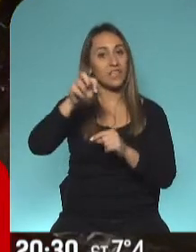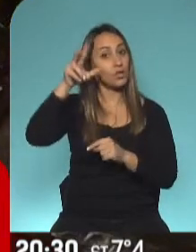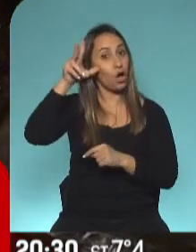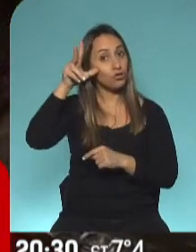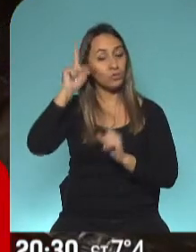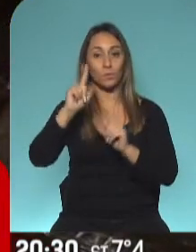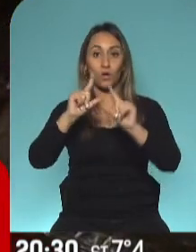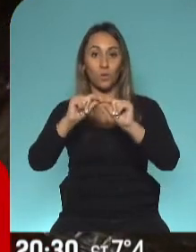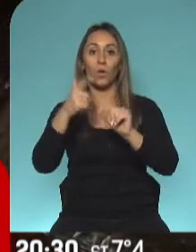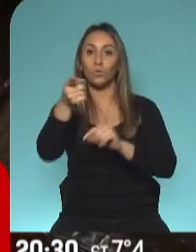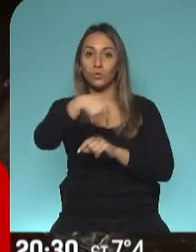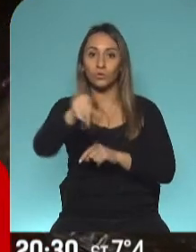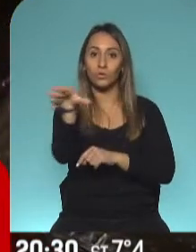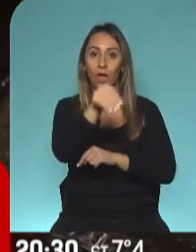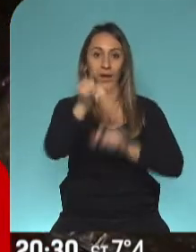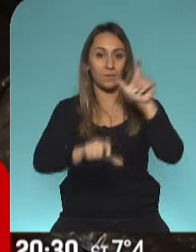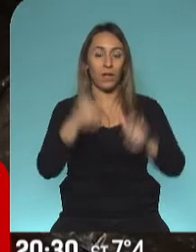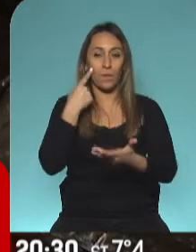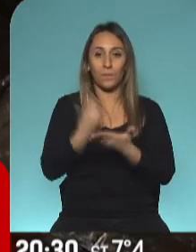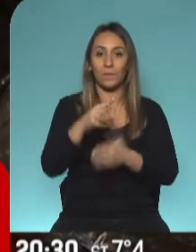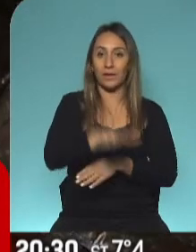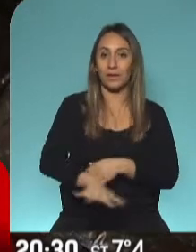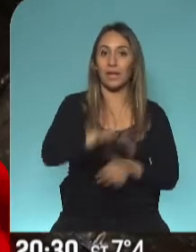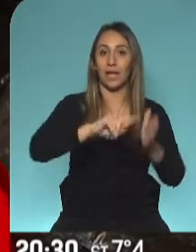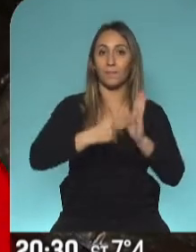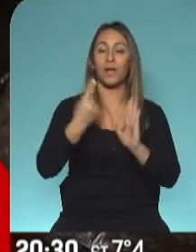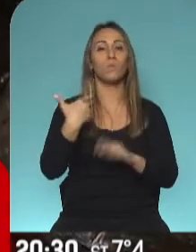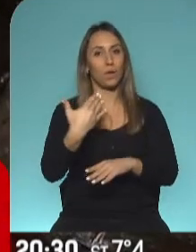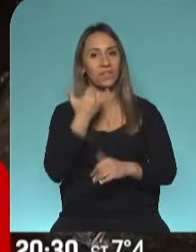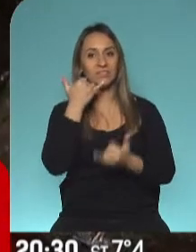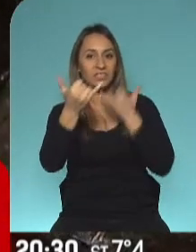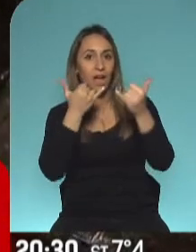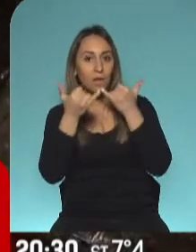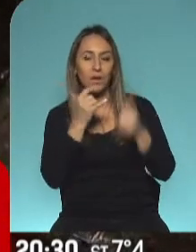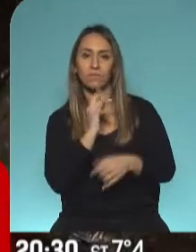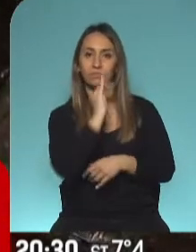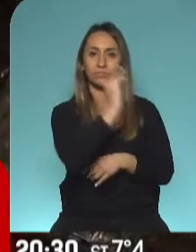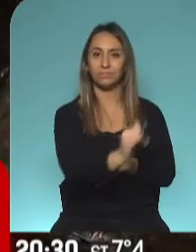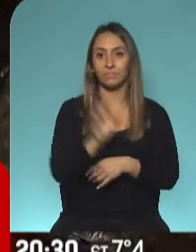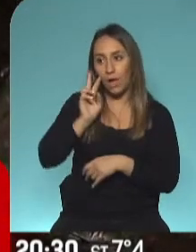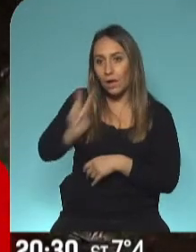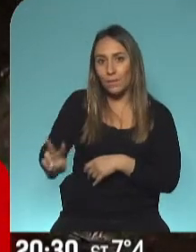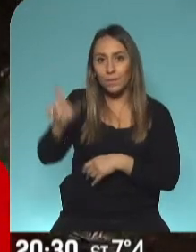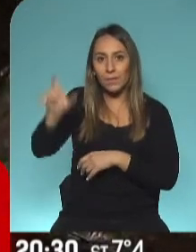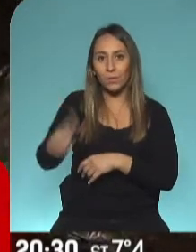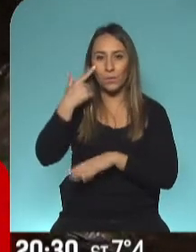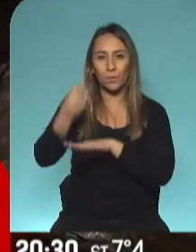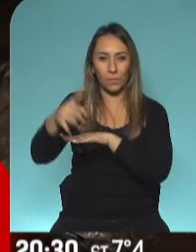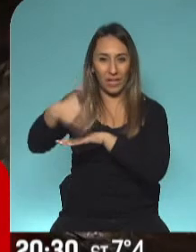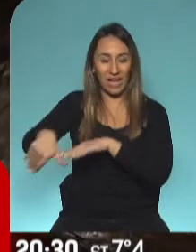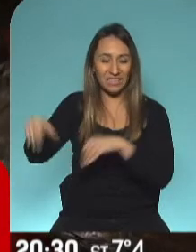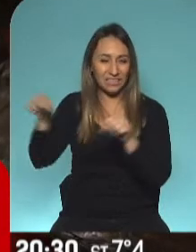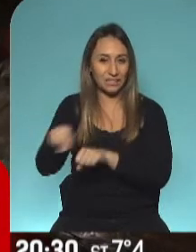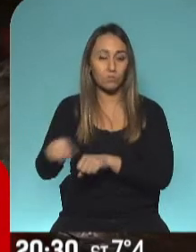que está habilitada para que todos los vecinos de la ciudad de buenos aires puedan reportar en caso de que ven personas en situación de calle y por supuesto también